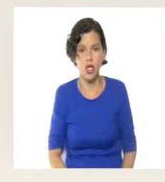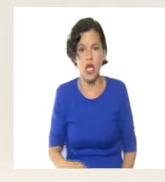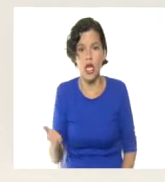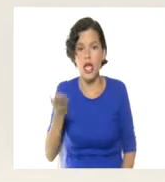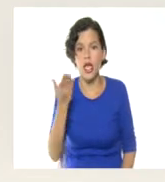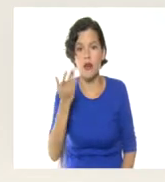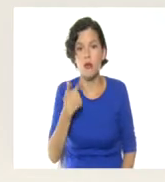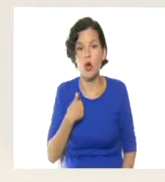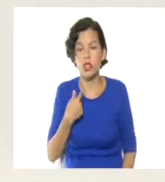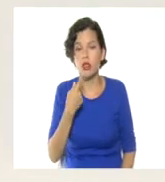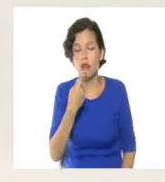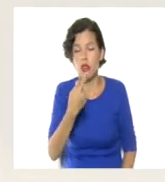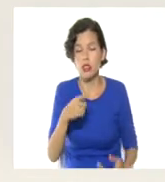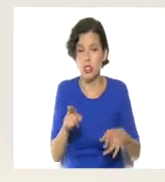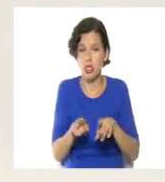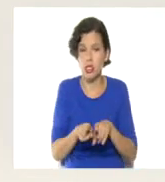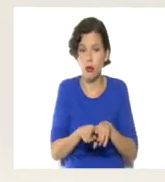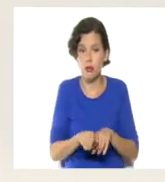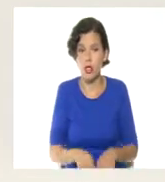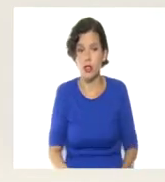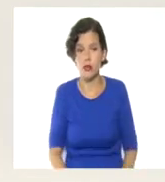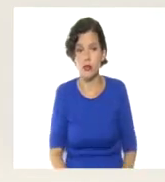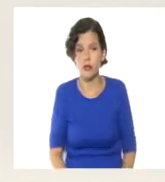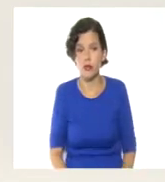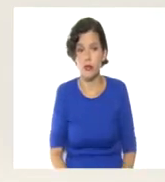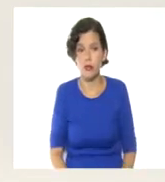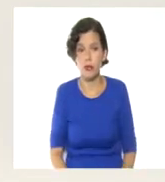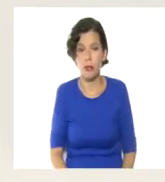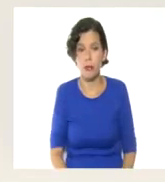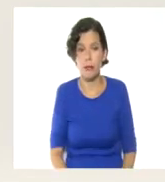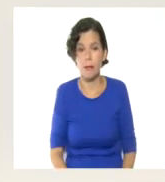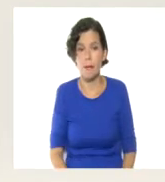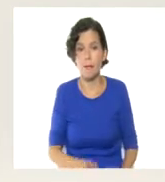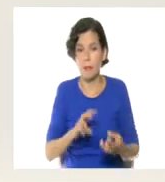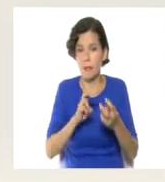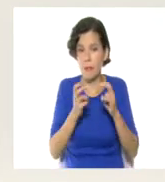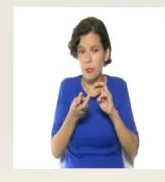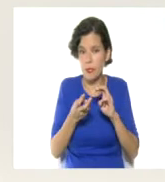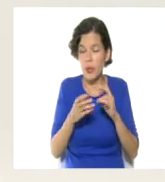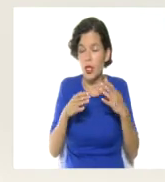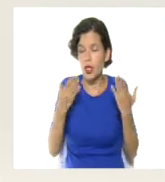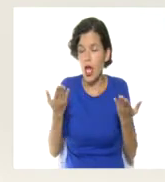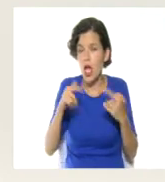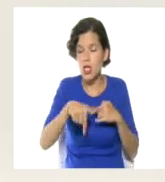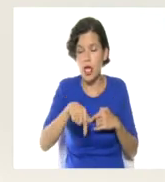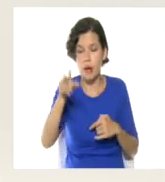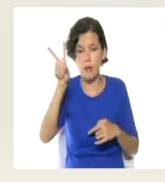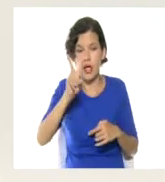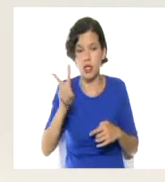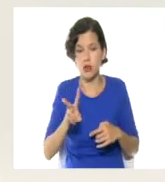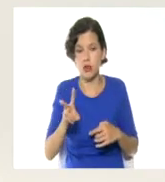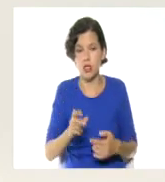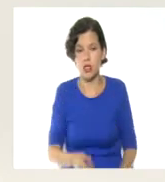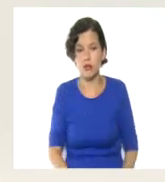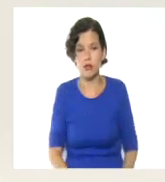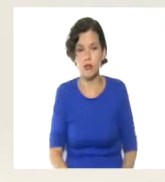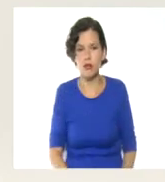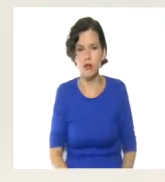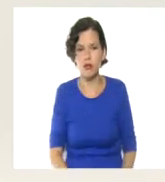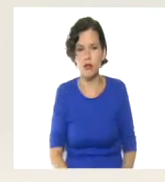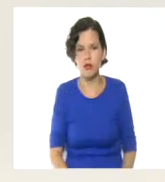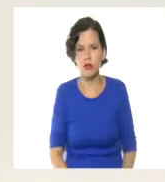importante destacar también, a propósito del tema, que aquí en Venezuela